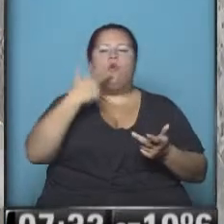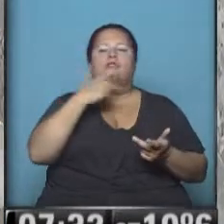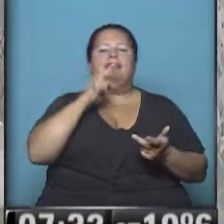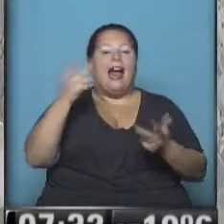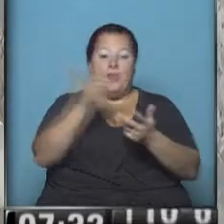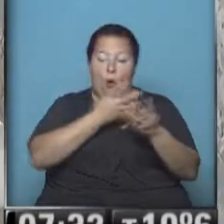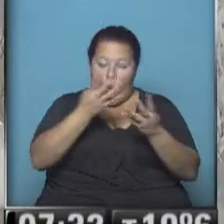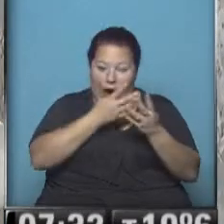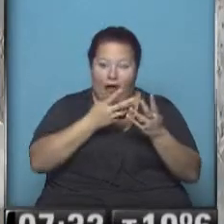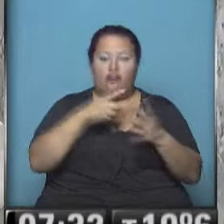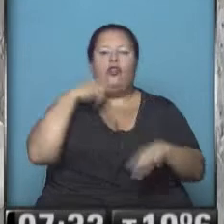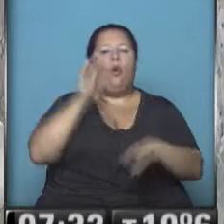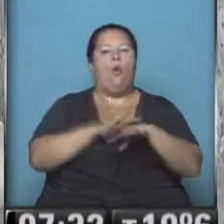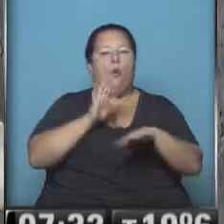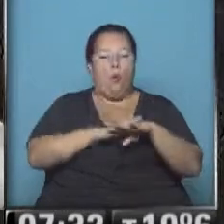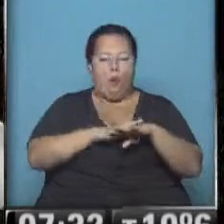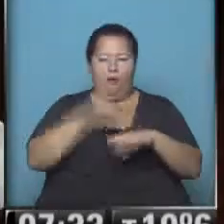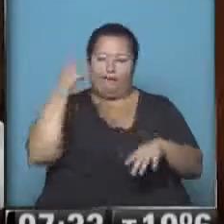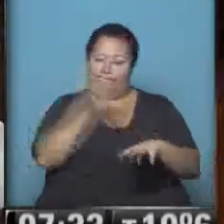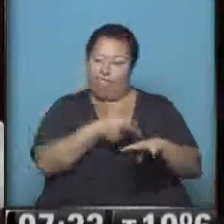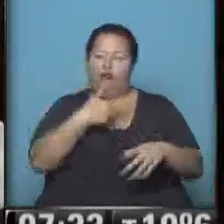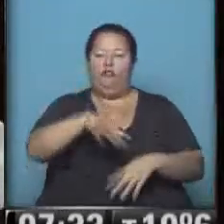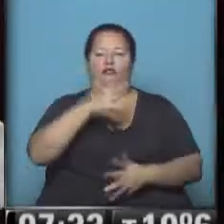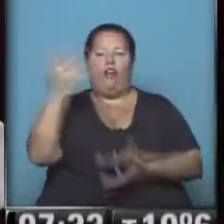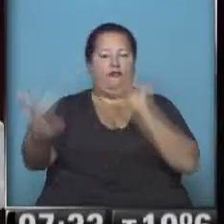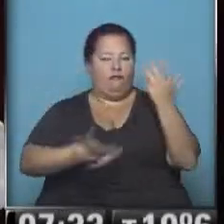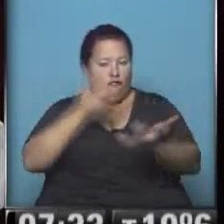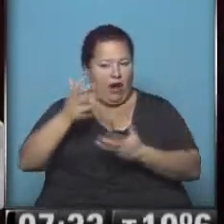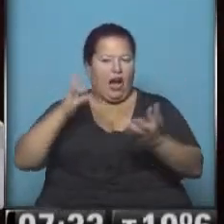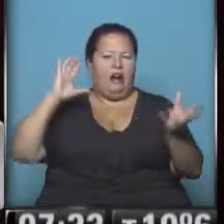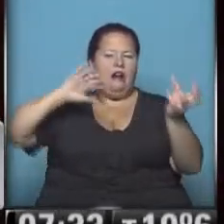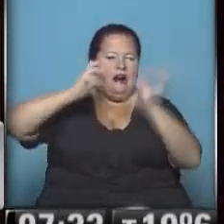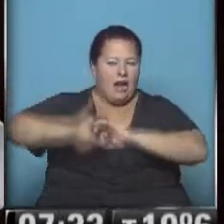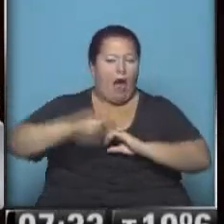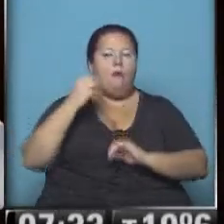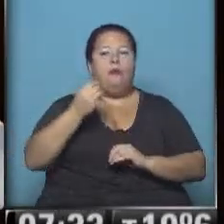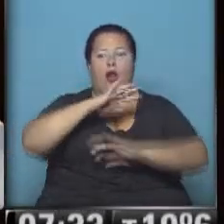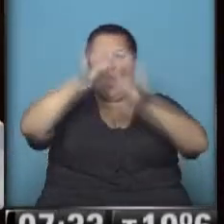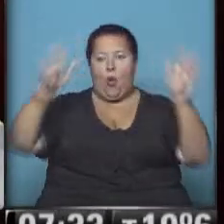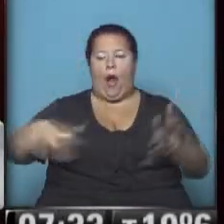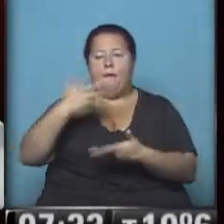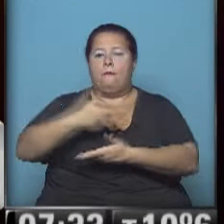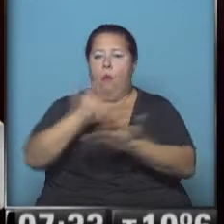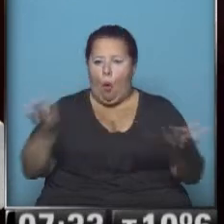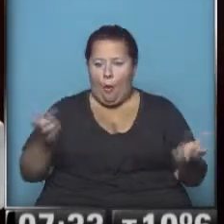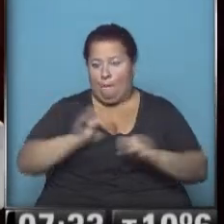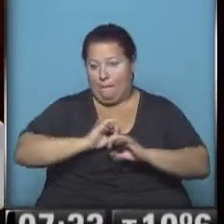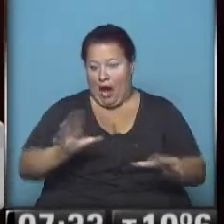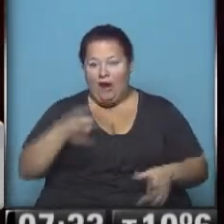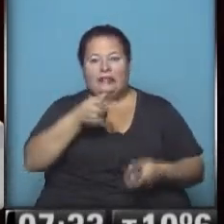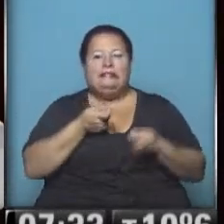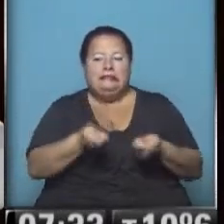cuatro están acusados de incendio daño agravado por tratarse de bienes públicos instigación